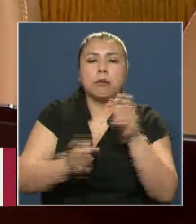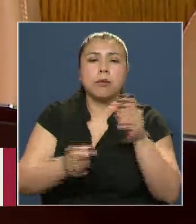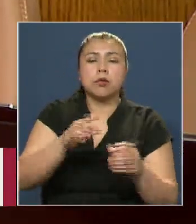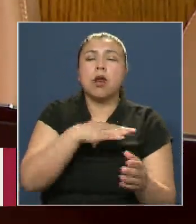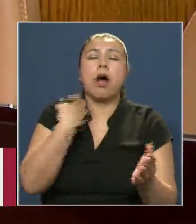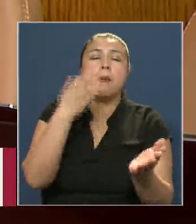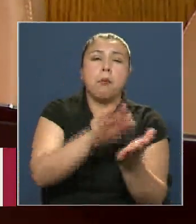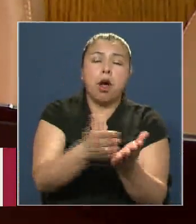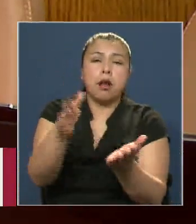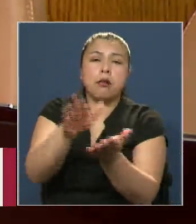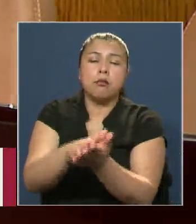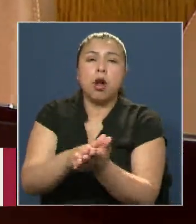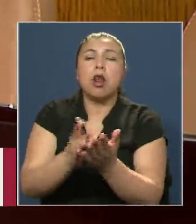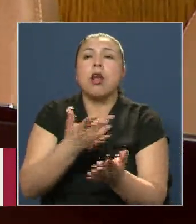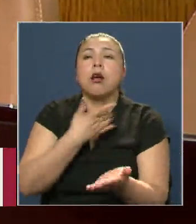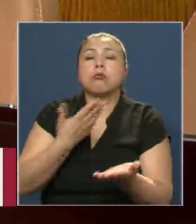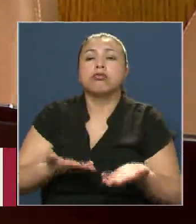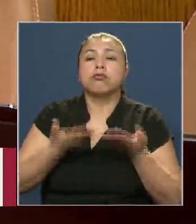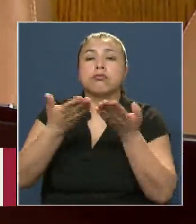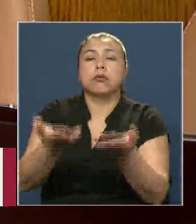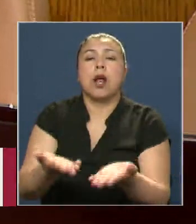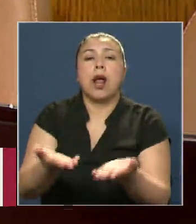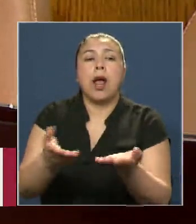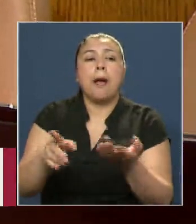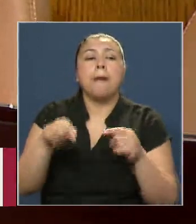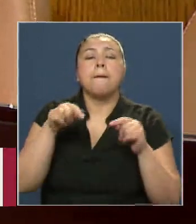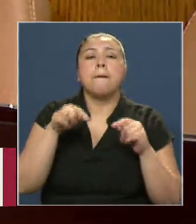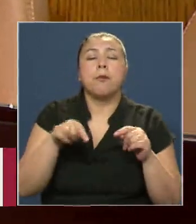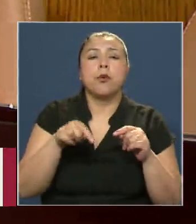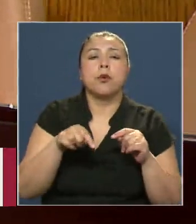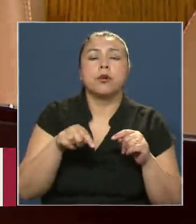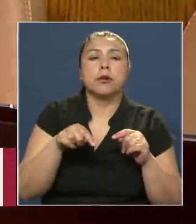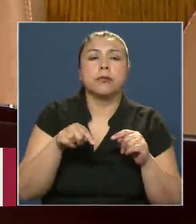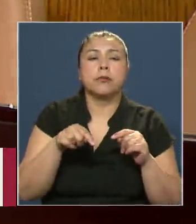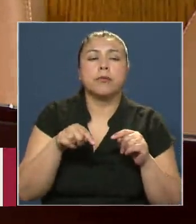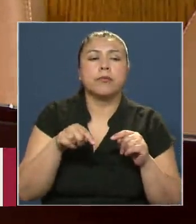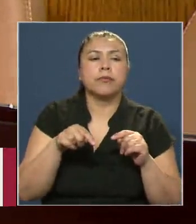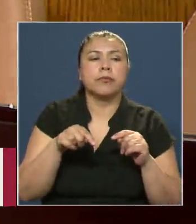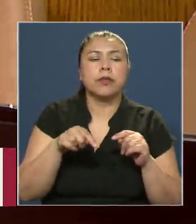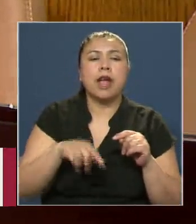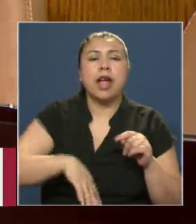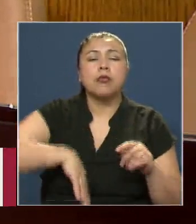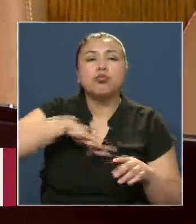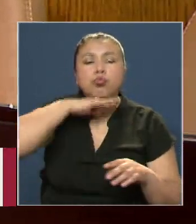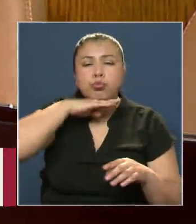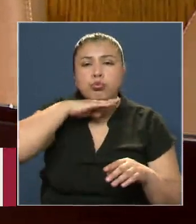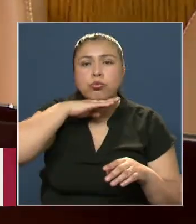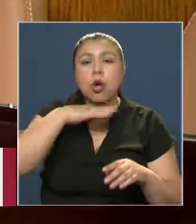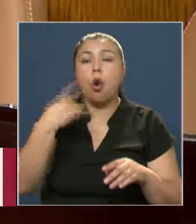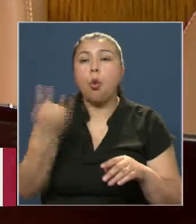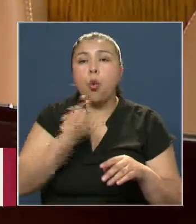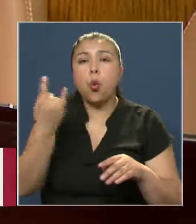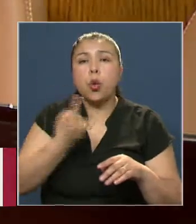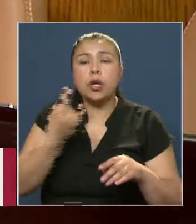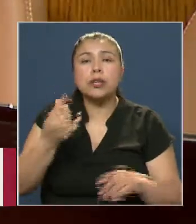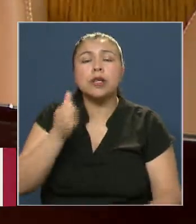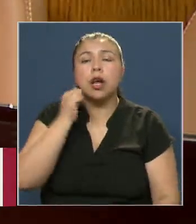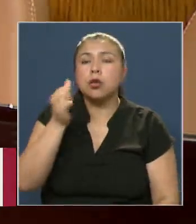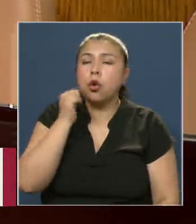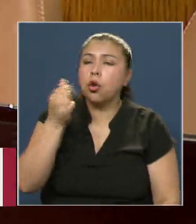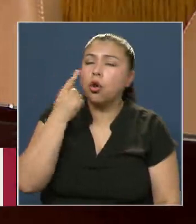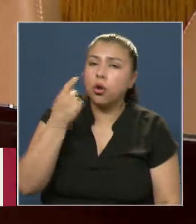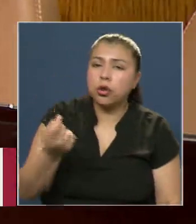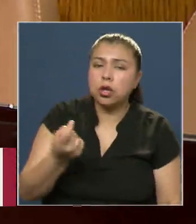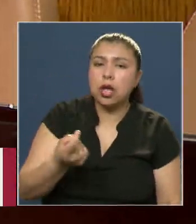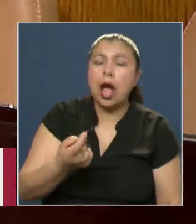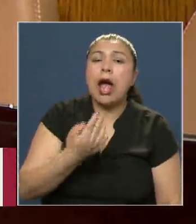atención. Como si este error fuera poco, hay condiciones de colapso en la urgencia permanente,